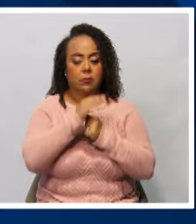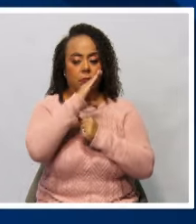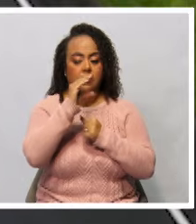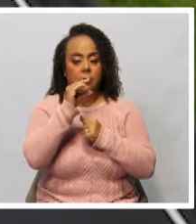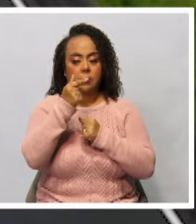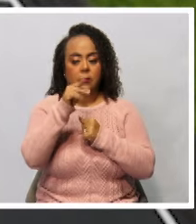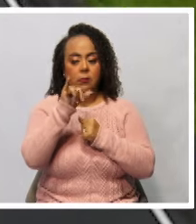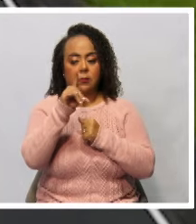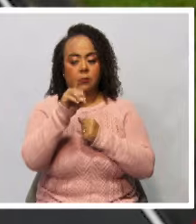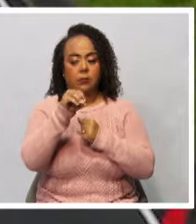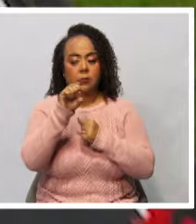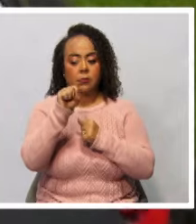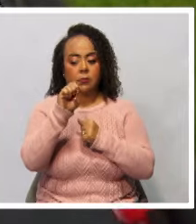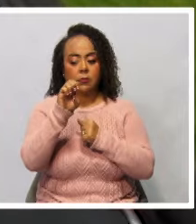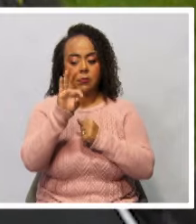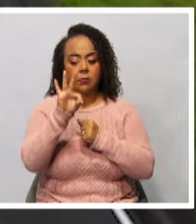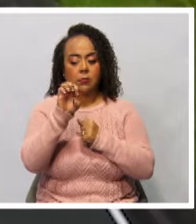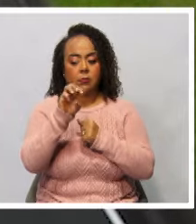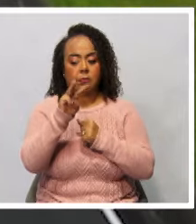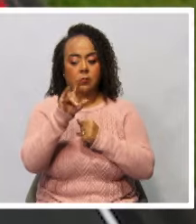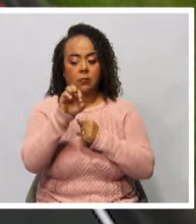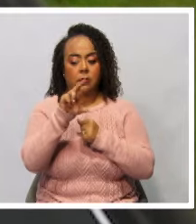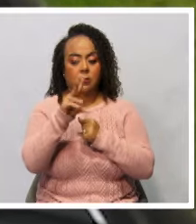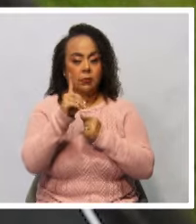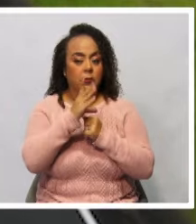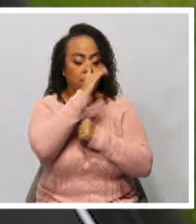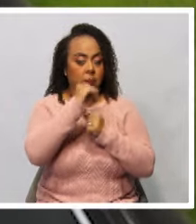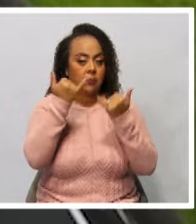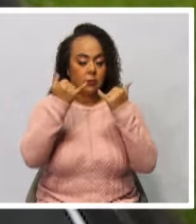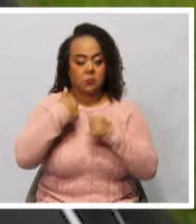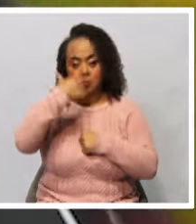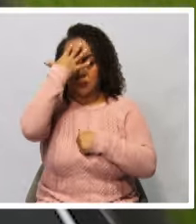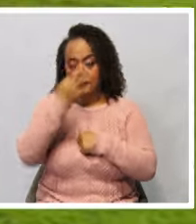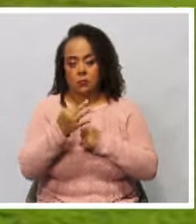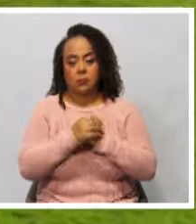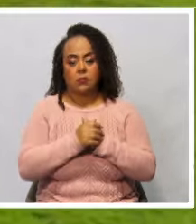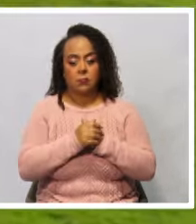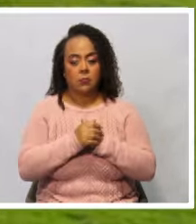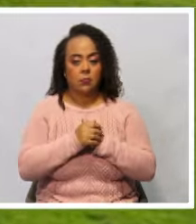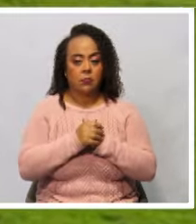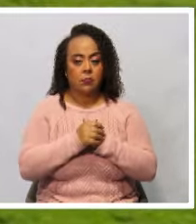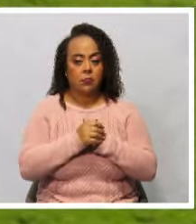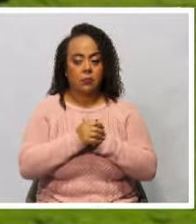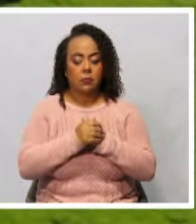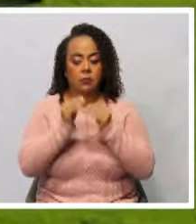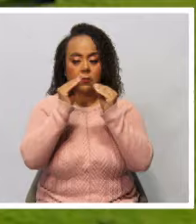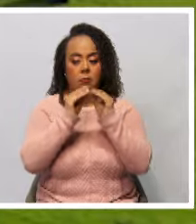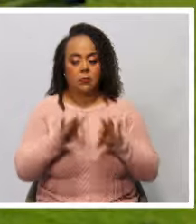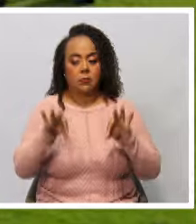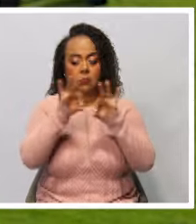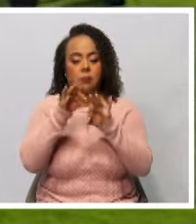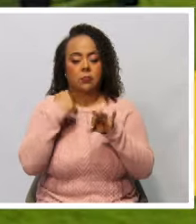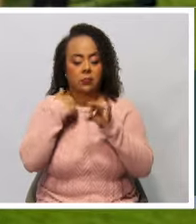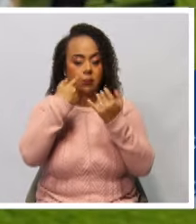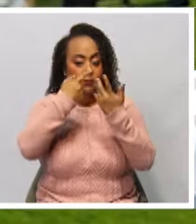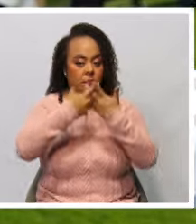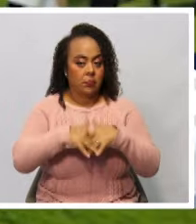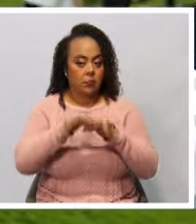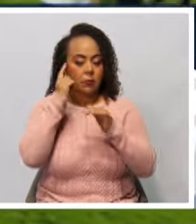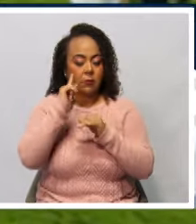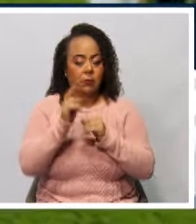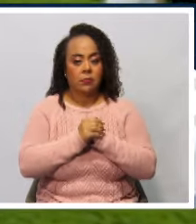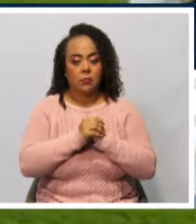clubes y estamos en eso. Yo creo que lo más importante es que traemos una franquicia para que en el próximo